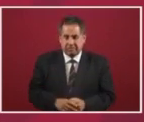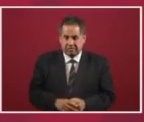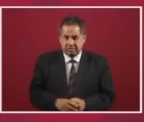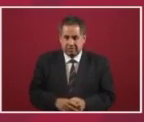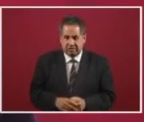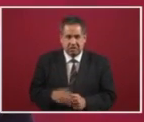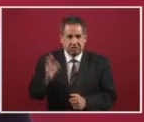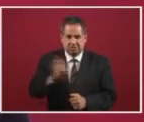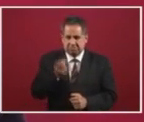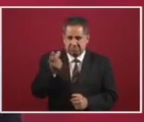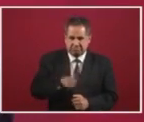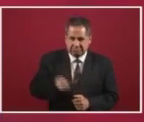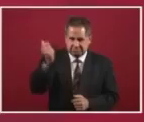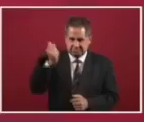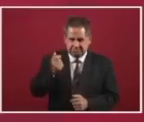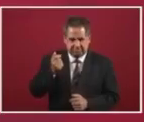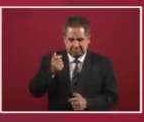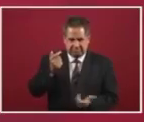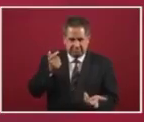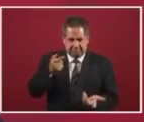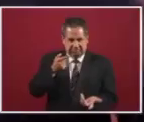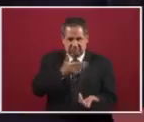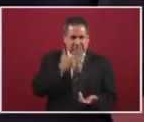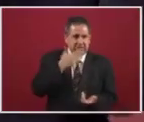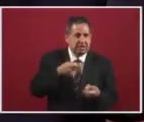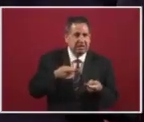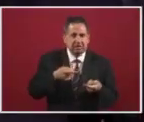los hubiesen corrido, pero